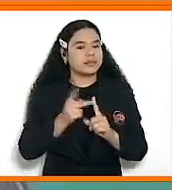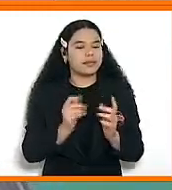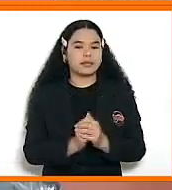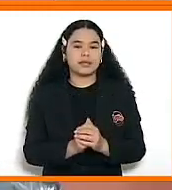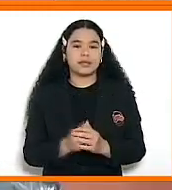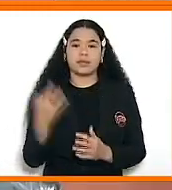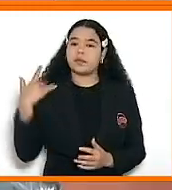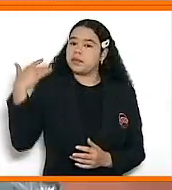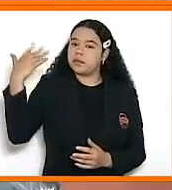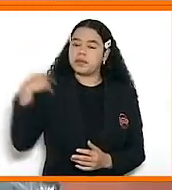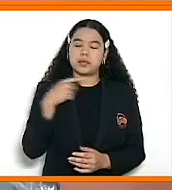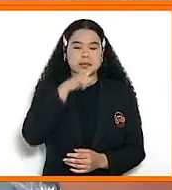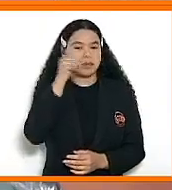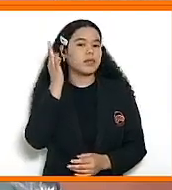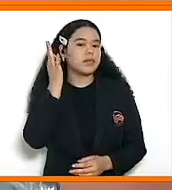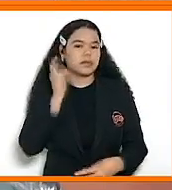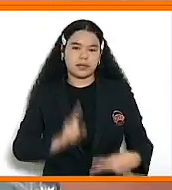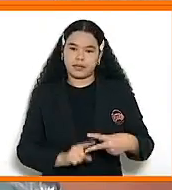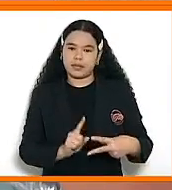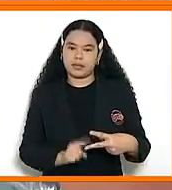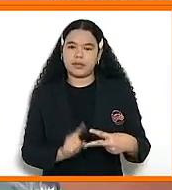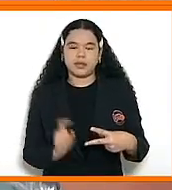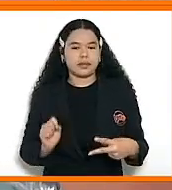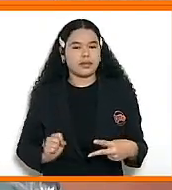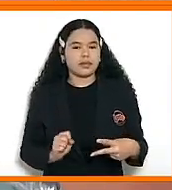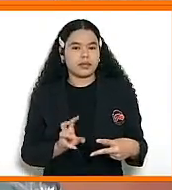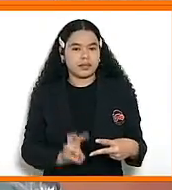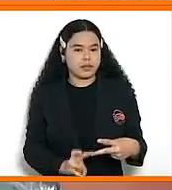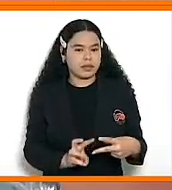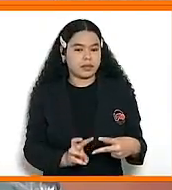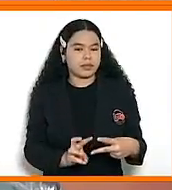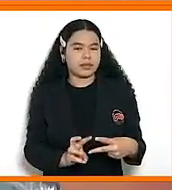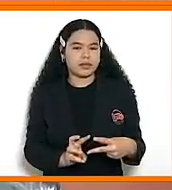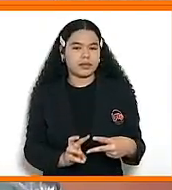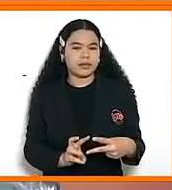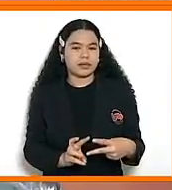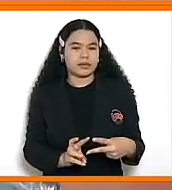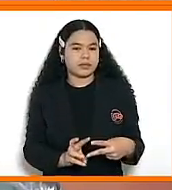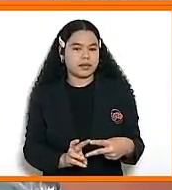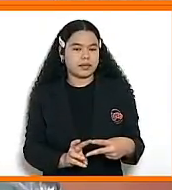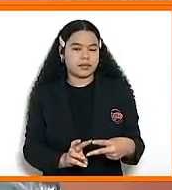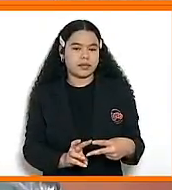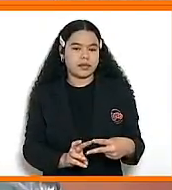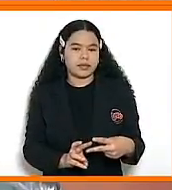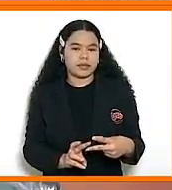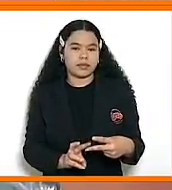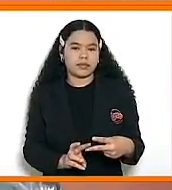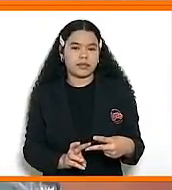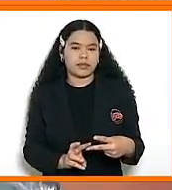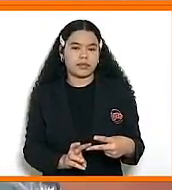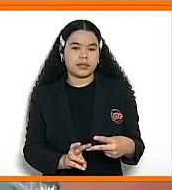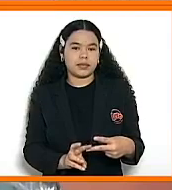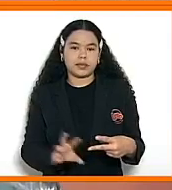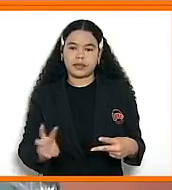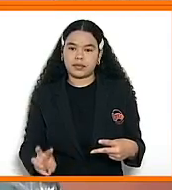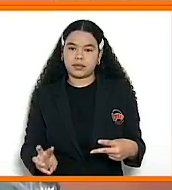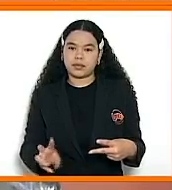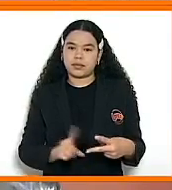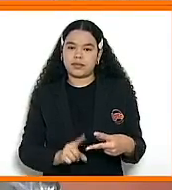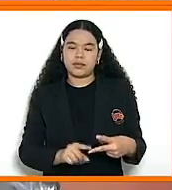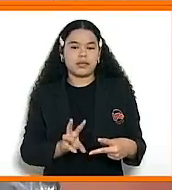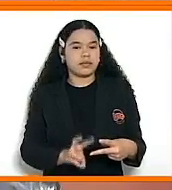socada. Segundo número ganador, su primer dígito, el 6. Segundo dígito, este es el 6, número